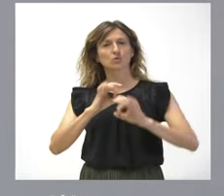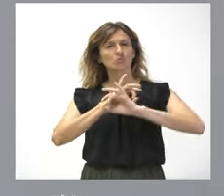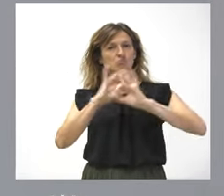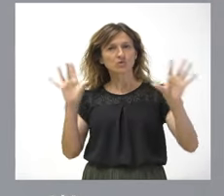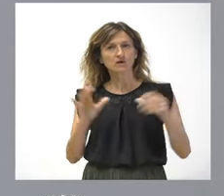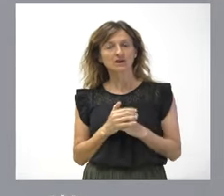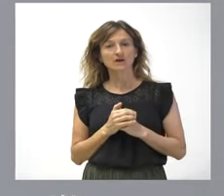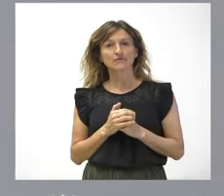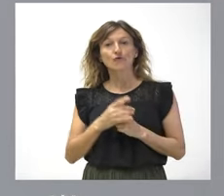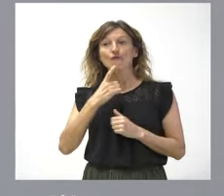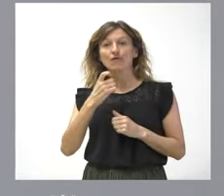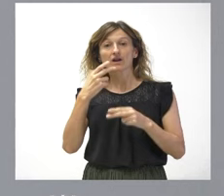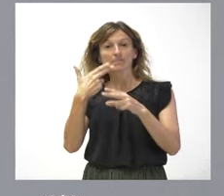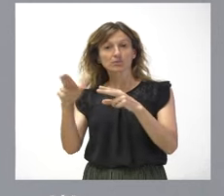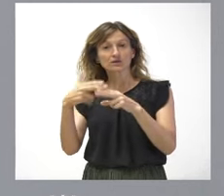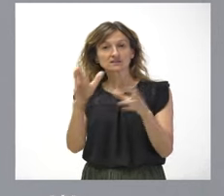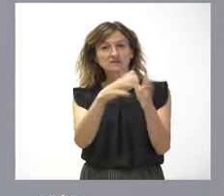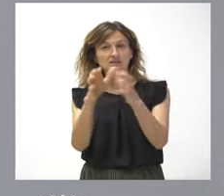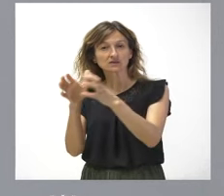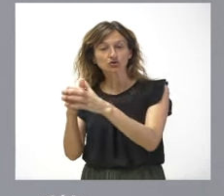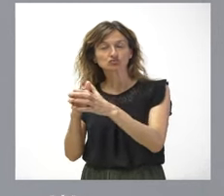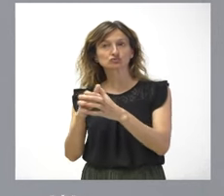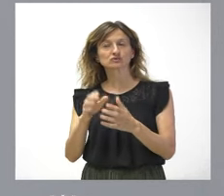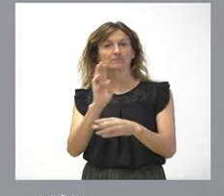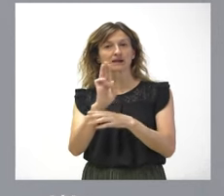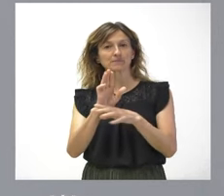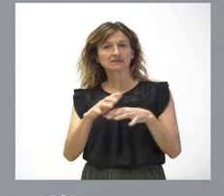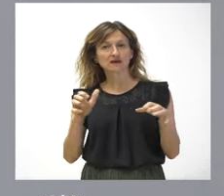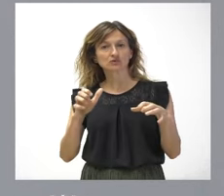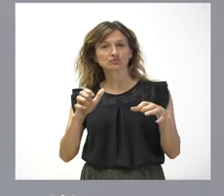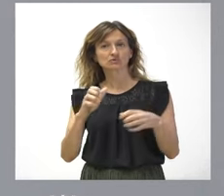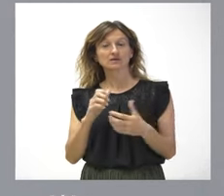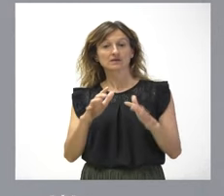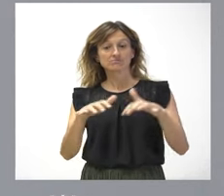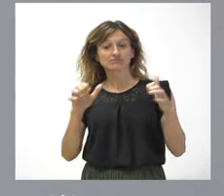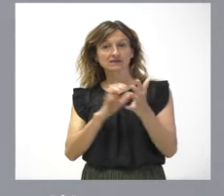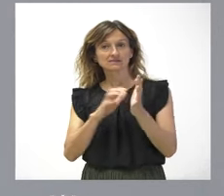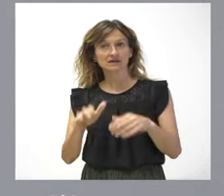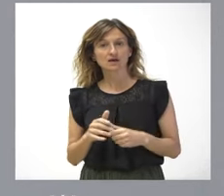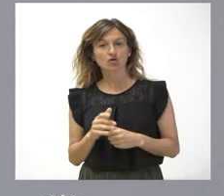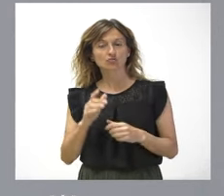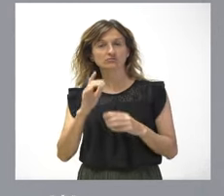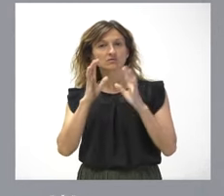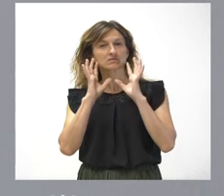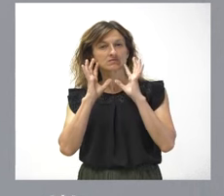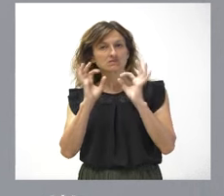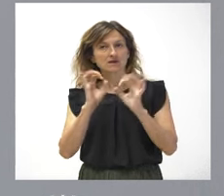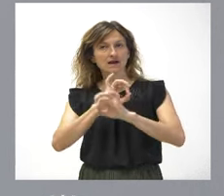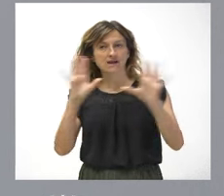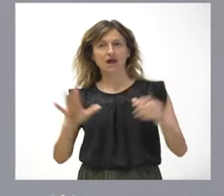también que el resto de los partidos políticos y grupos parlamentarios en las cortes de Castilla y león lo tuvieran claro al menos